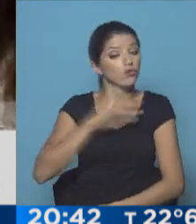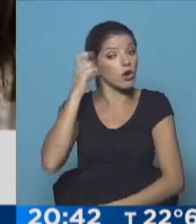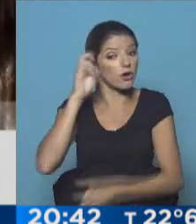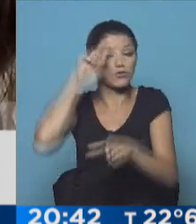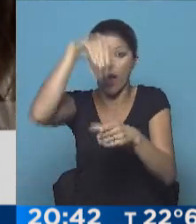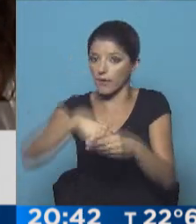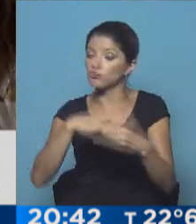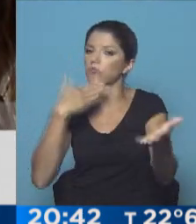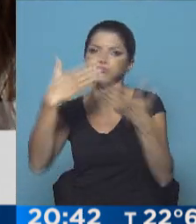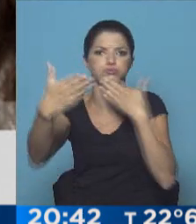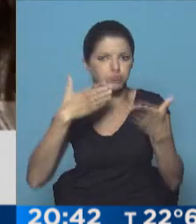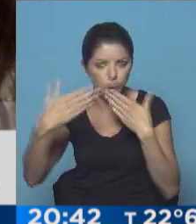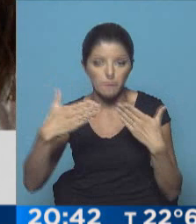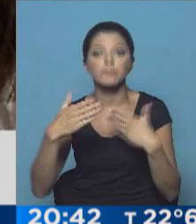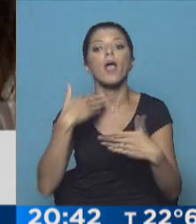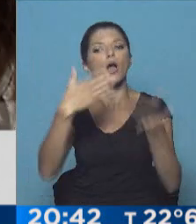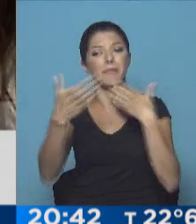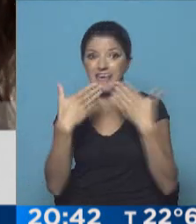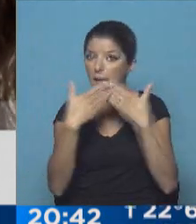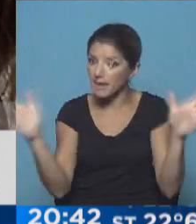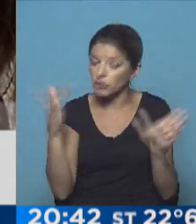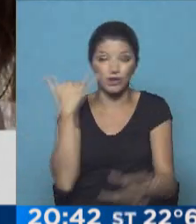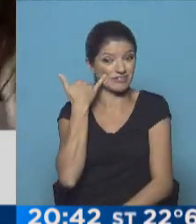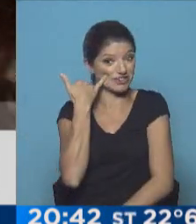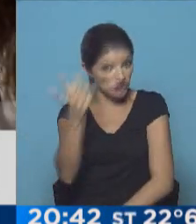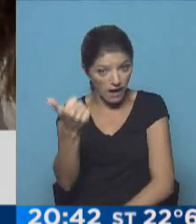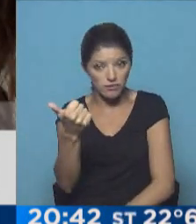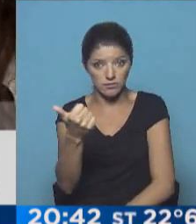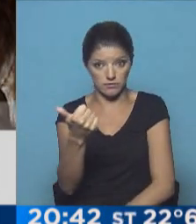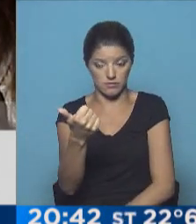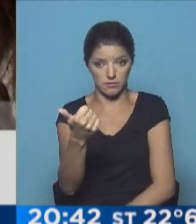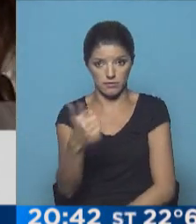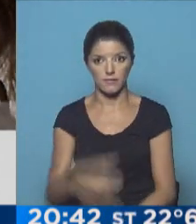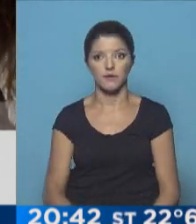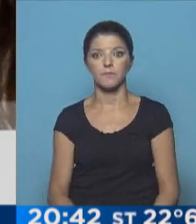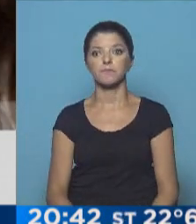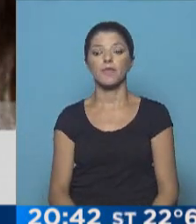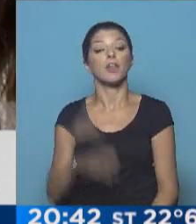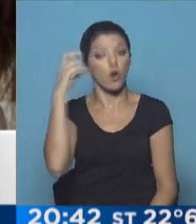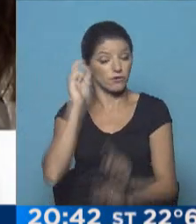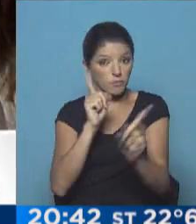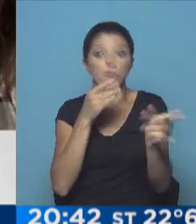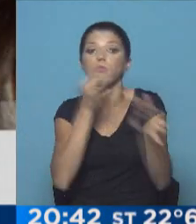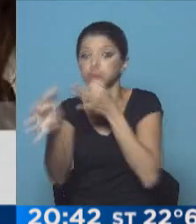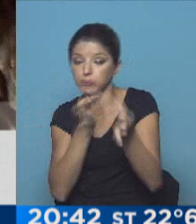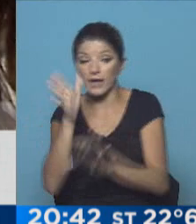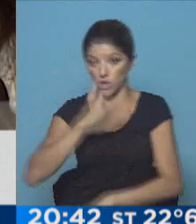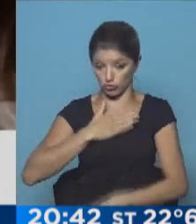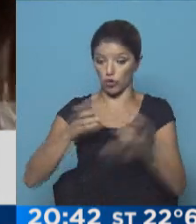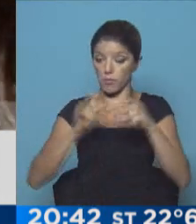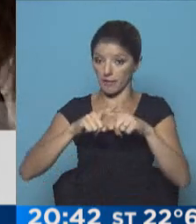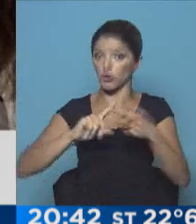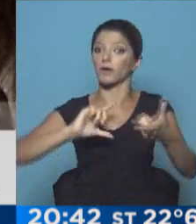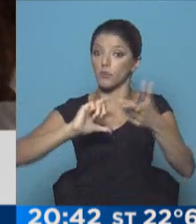tiene que ser un debate abierto, urgente, obviamente, pero integral el debate en el Congreso y nosotros desde el Frente Renovador, por